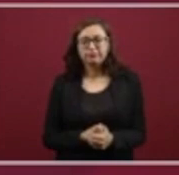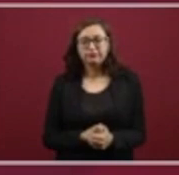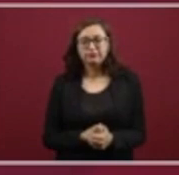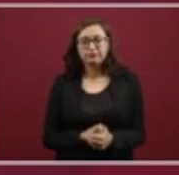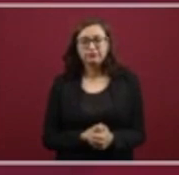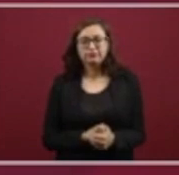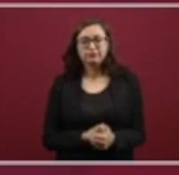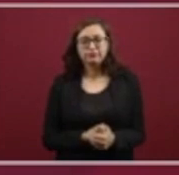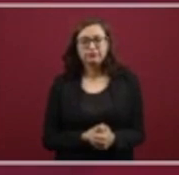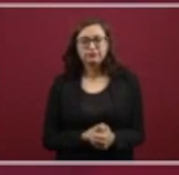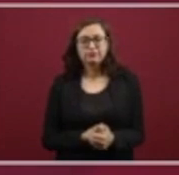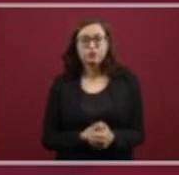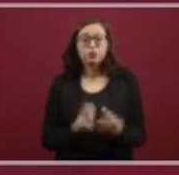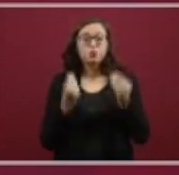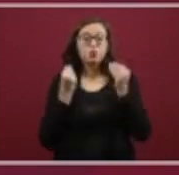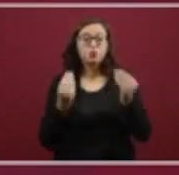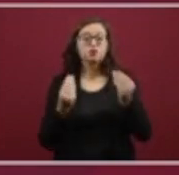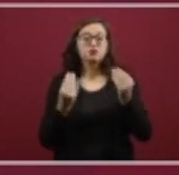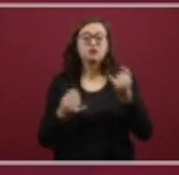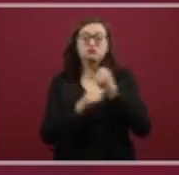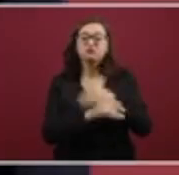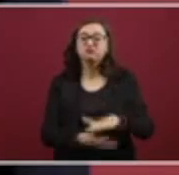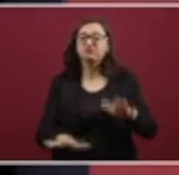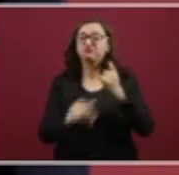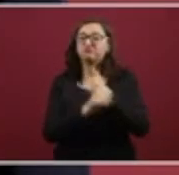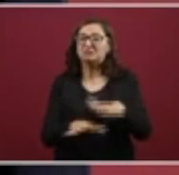mucha desinformación.